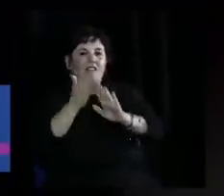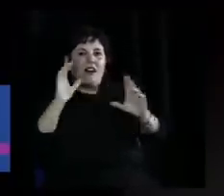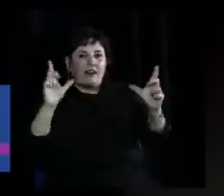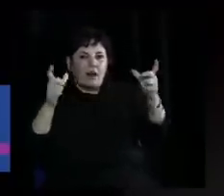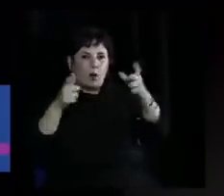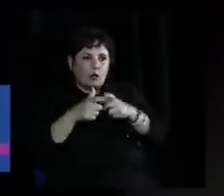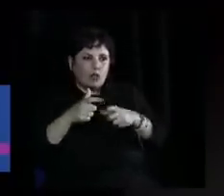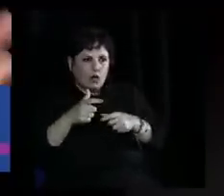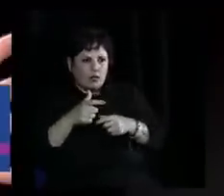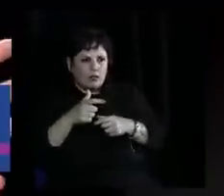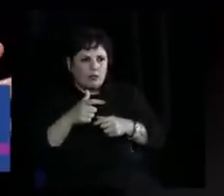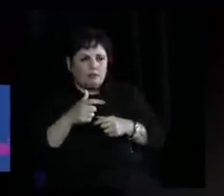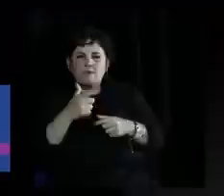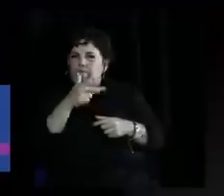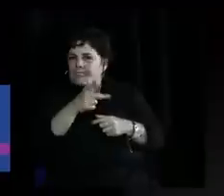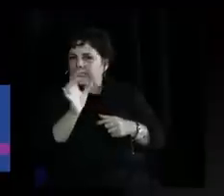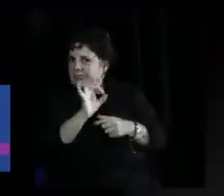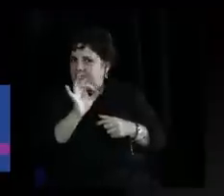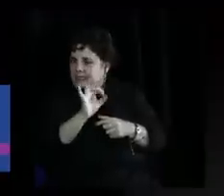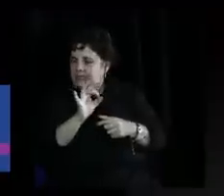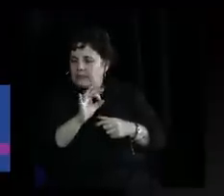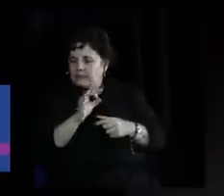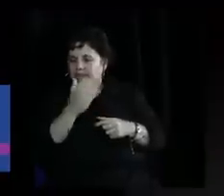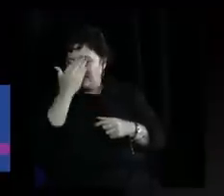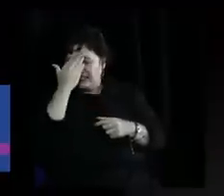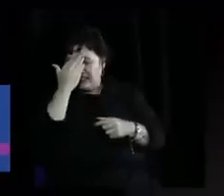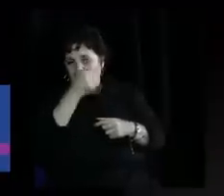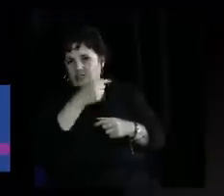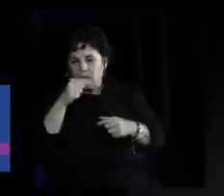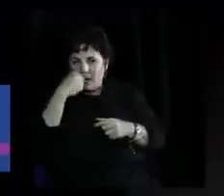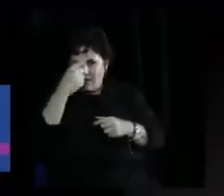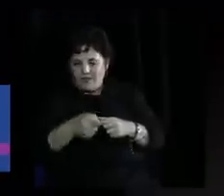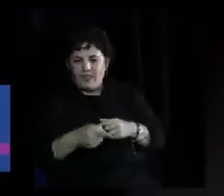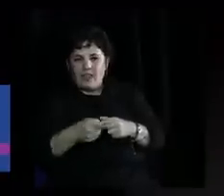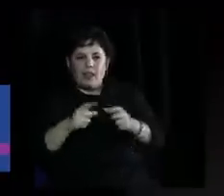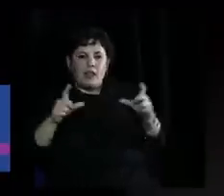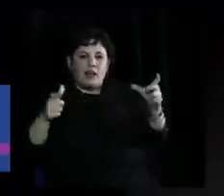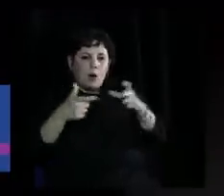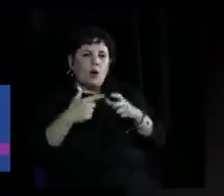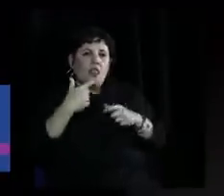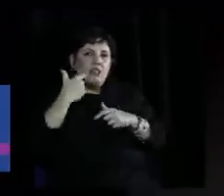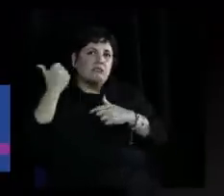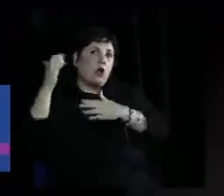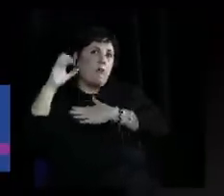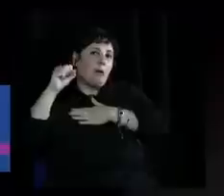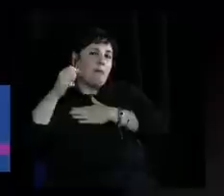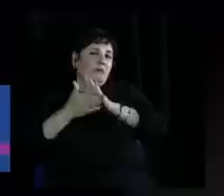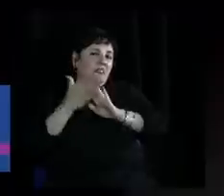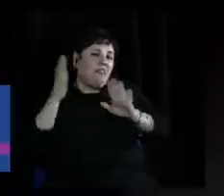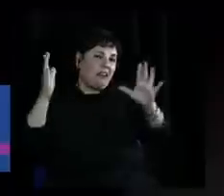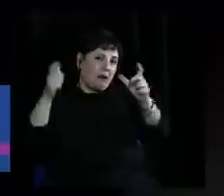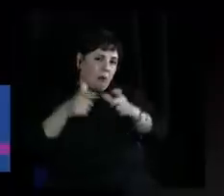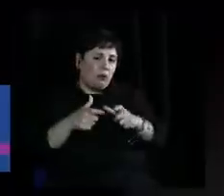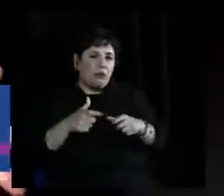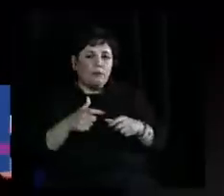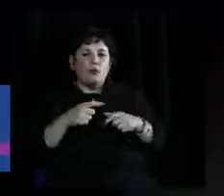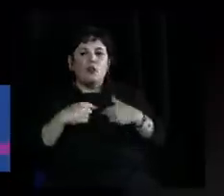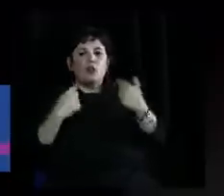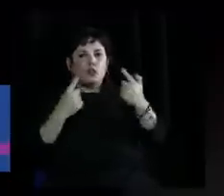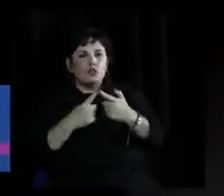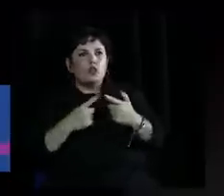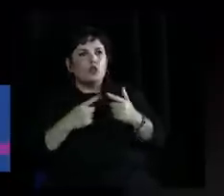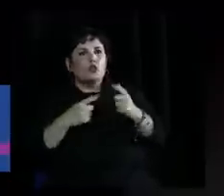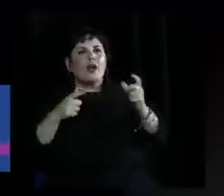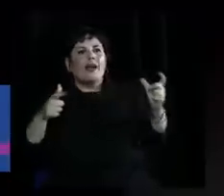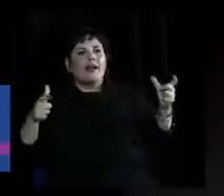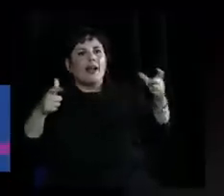¿Cuándo? No tenemos fecha aún, pero sabemos que la semana que viene, el correo de la semana que viene es el compromiso. Nosotros tenemos también reuniones